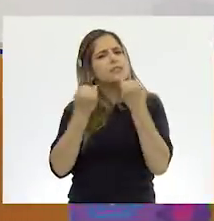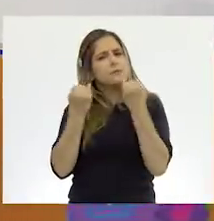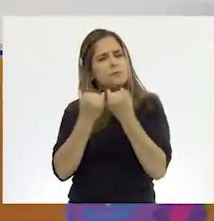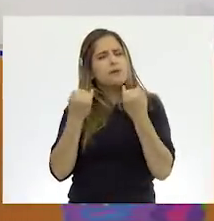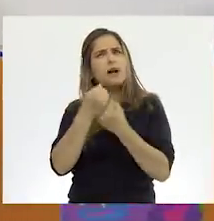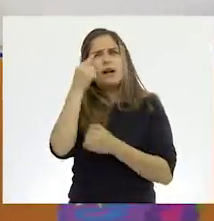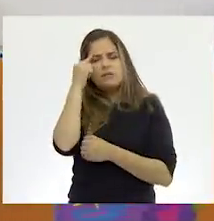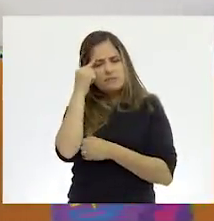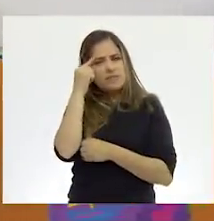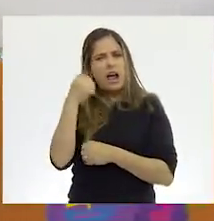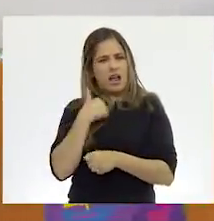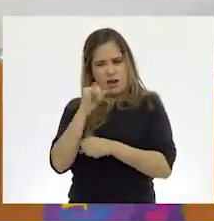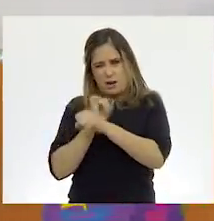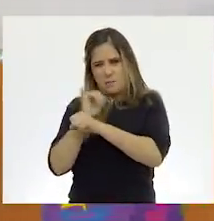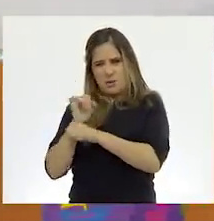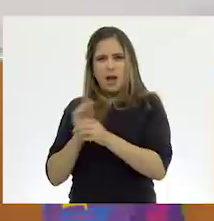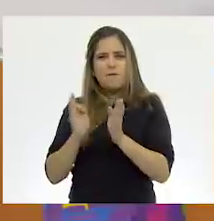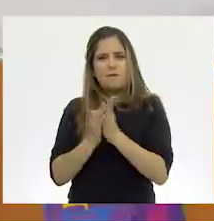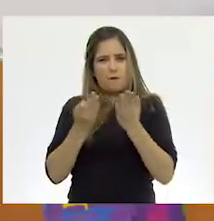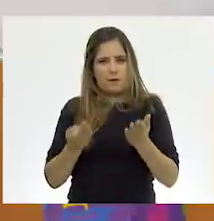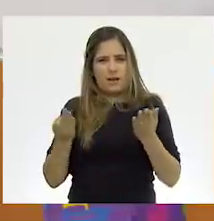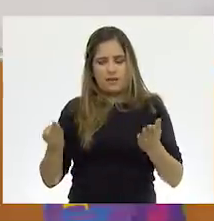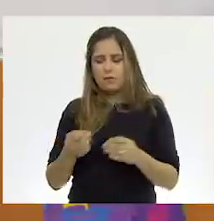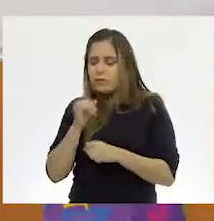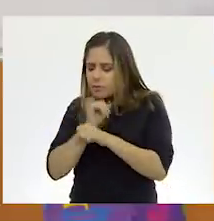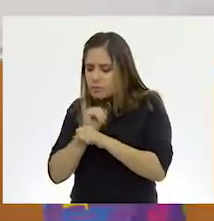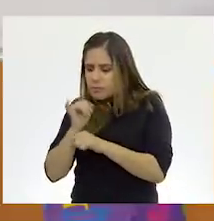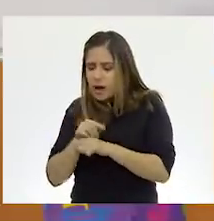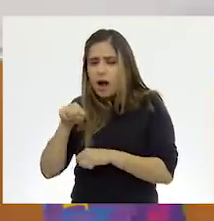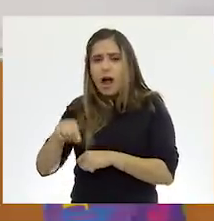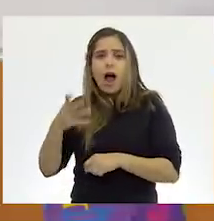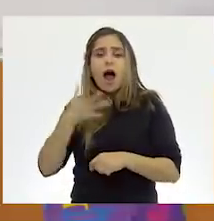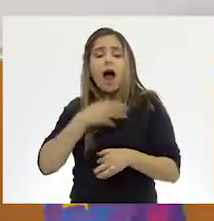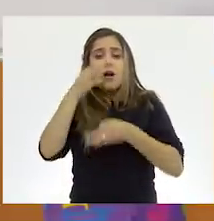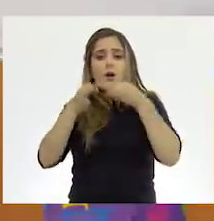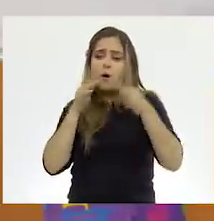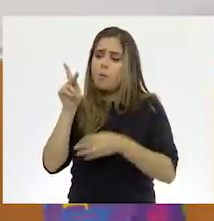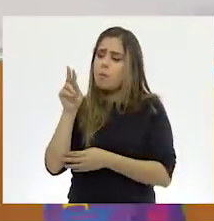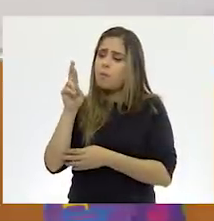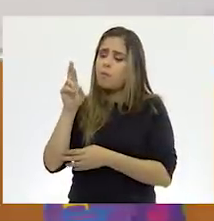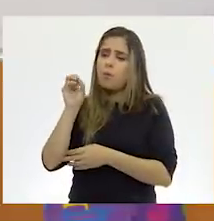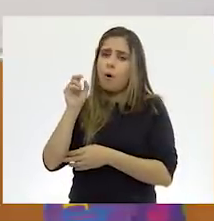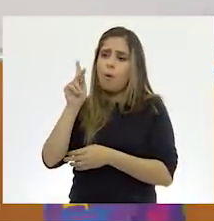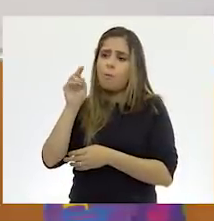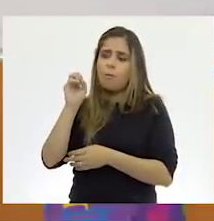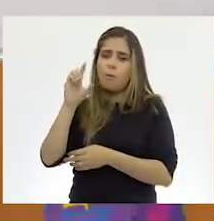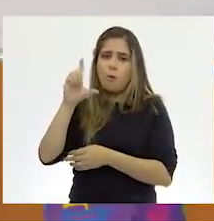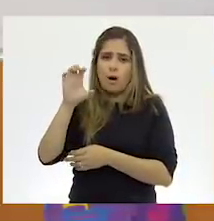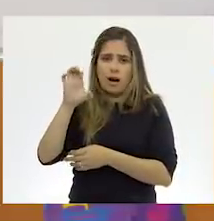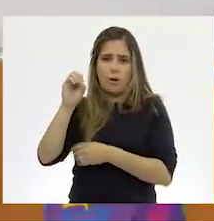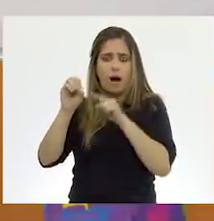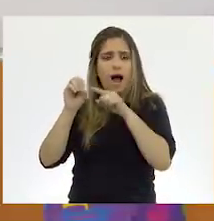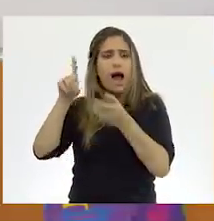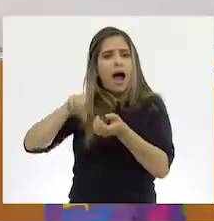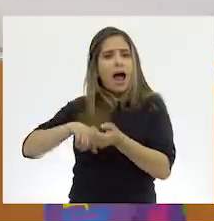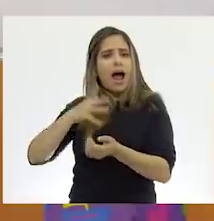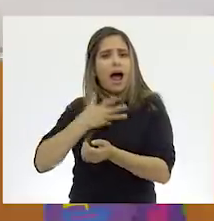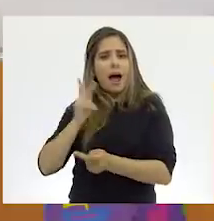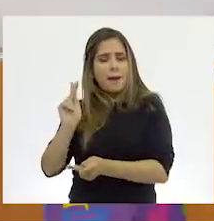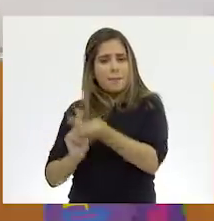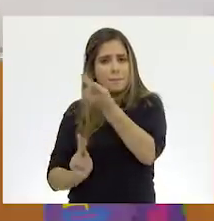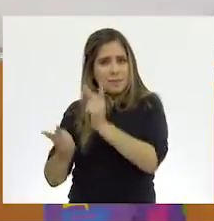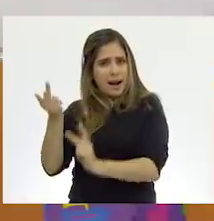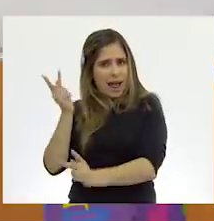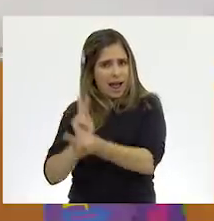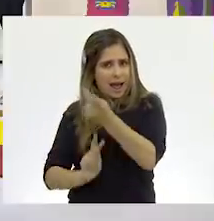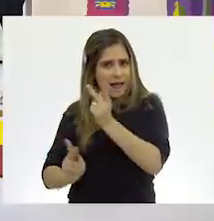cuando estábamos investigando de los folletos, que encontramos una noticia del propóleo, que era una planta. Ajá. Y tú comentabas de la